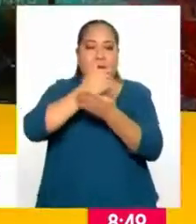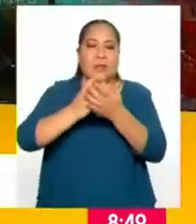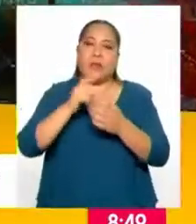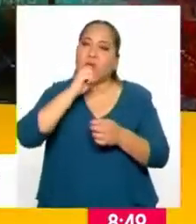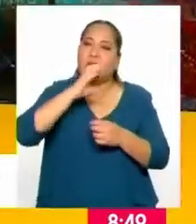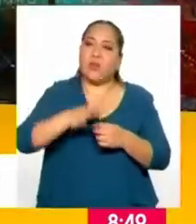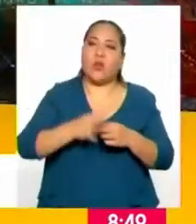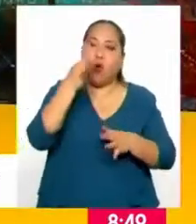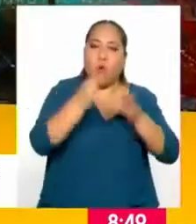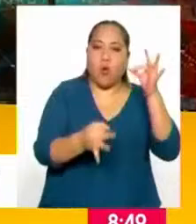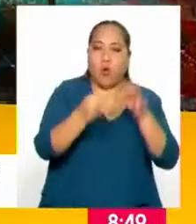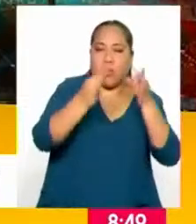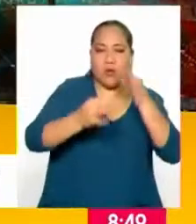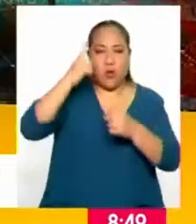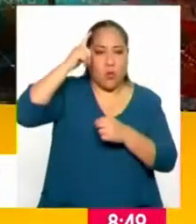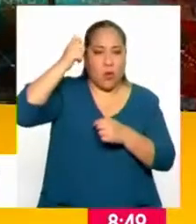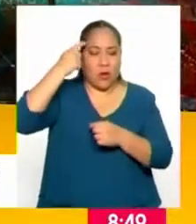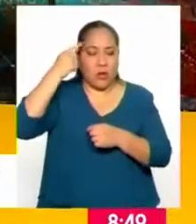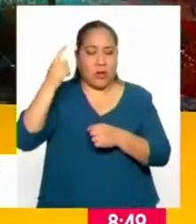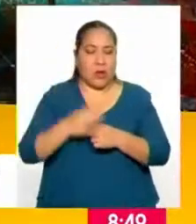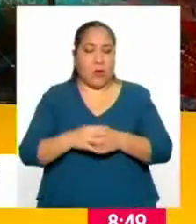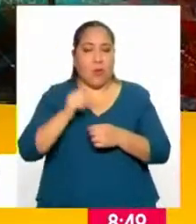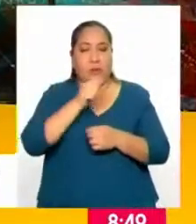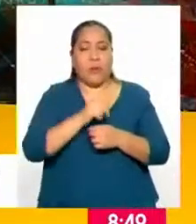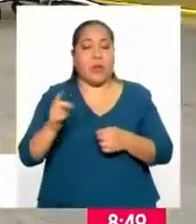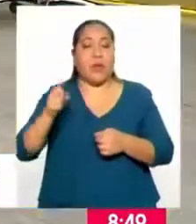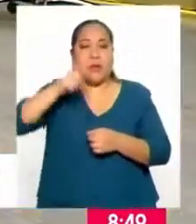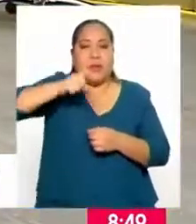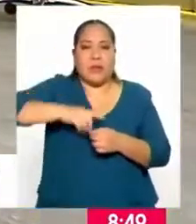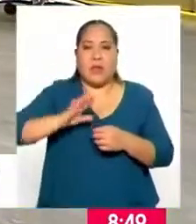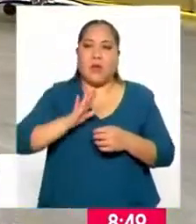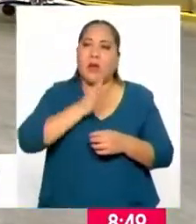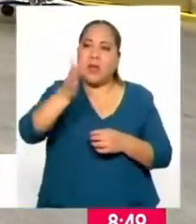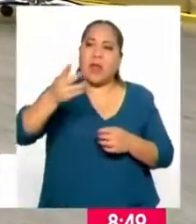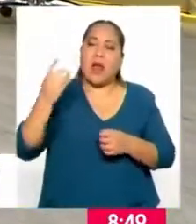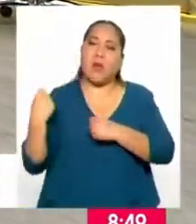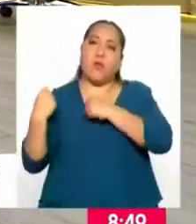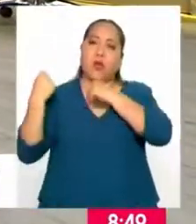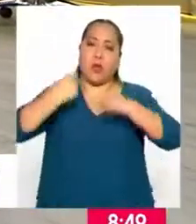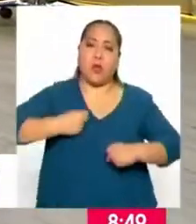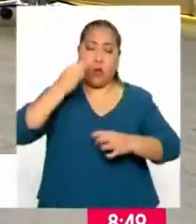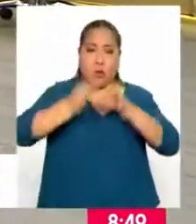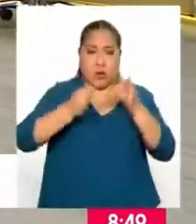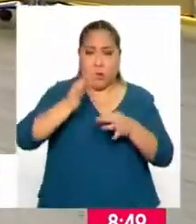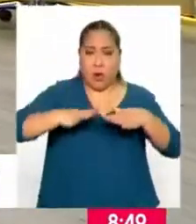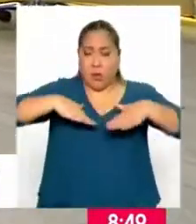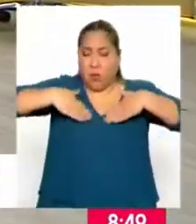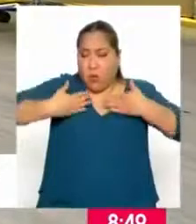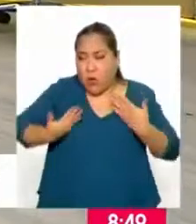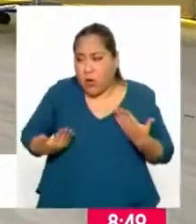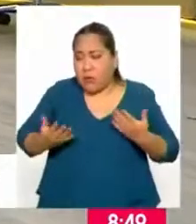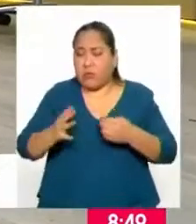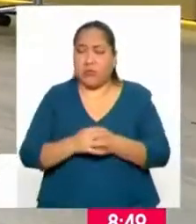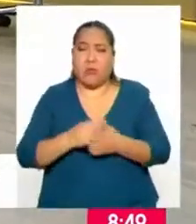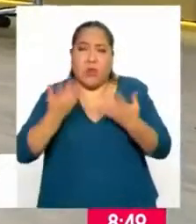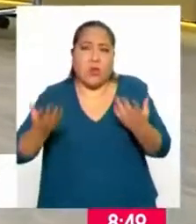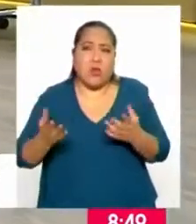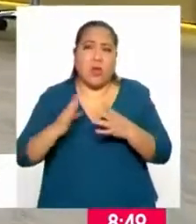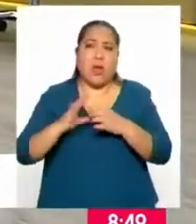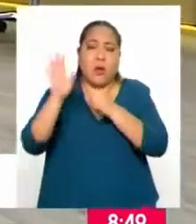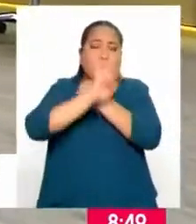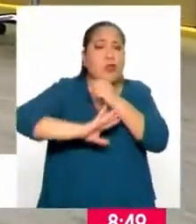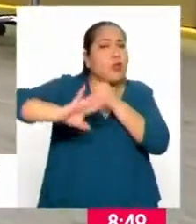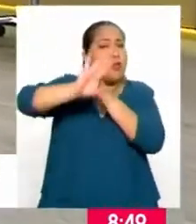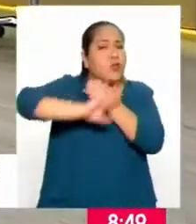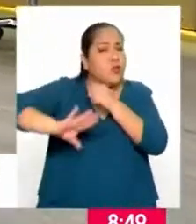de un juicio político, ¿cabe la posibilidad de recurrir al Poder Judicial para poner en, digamos, en